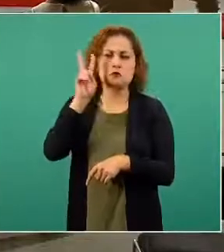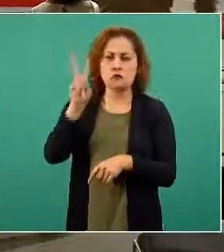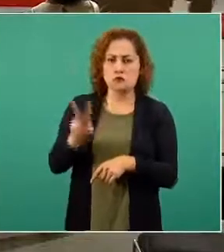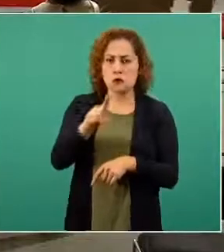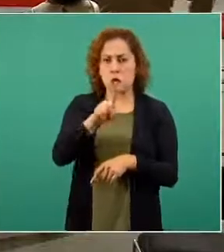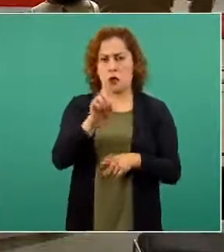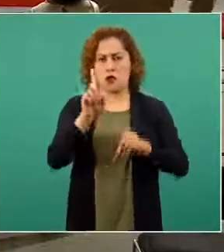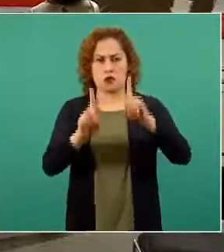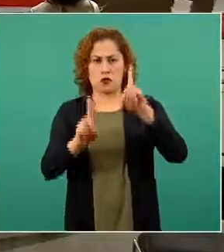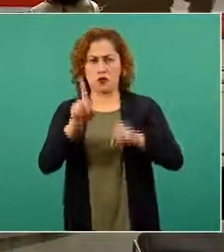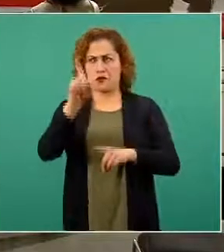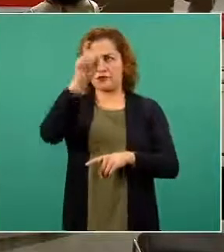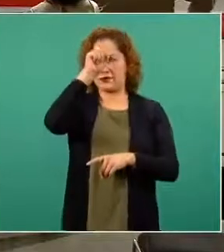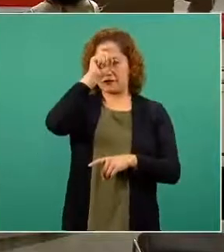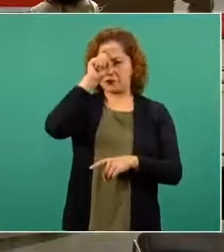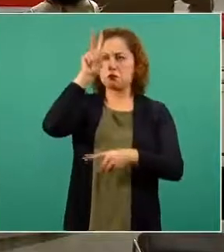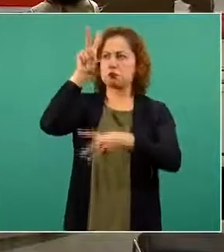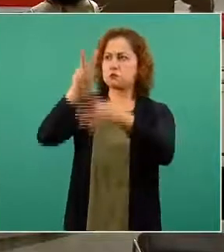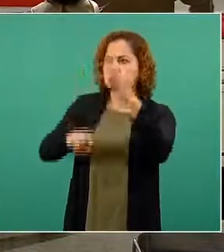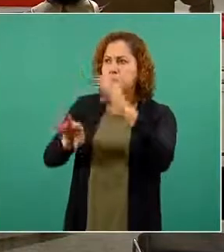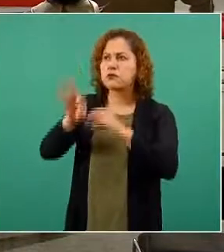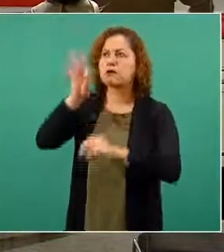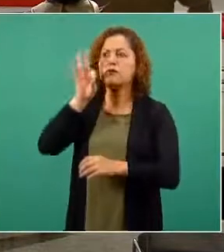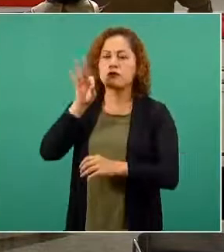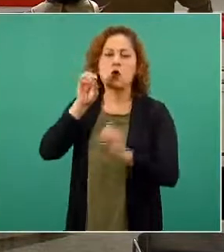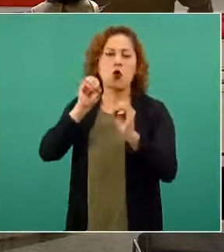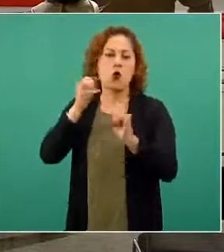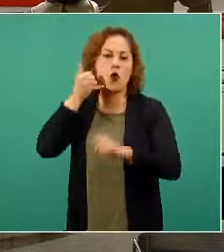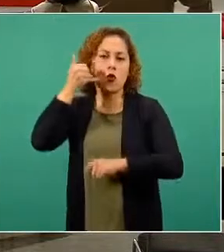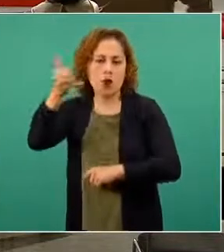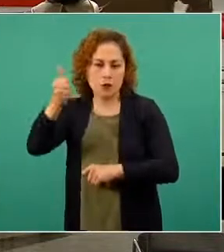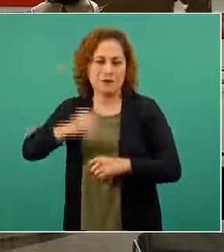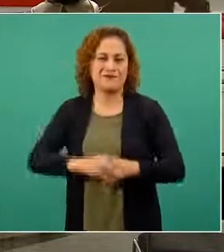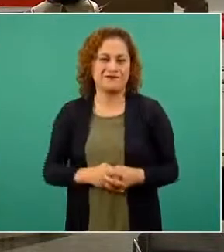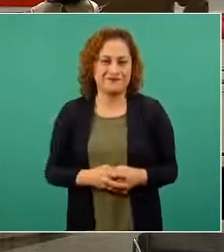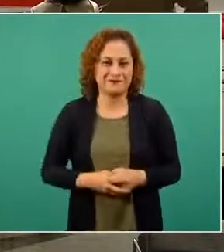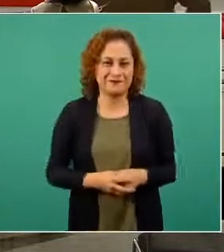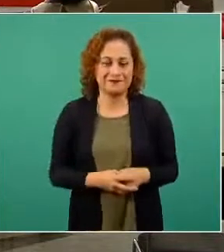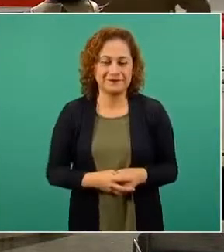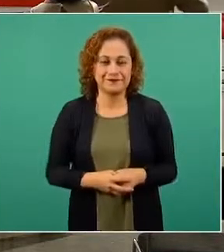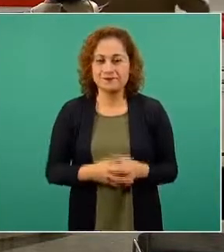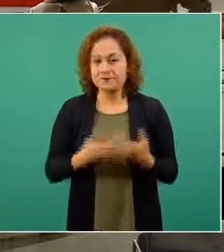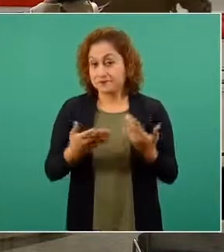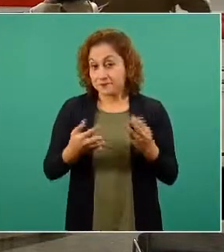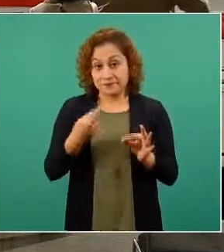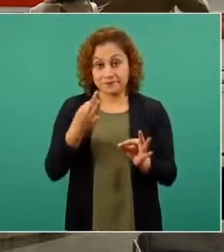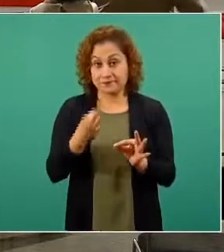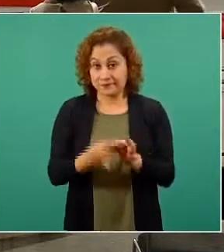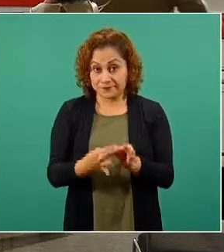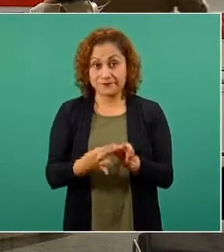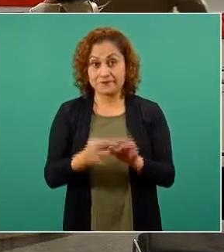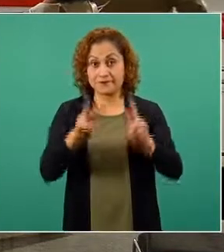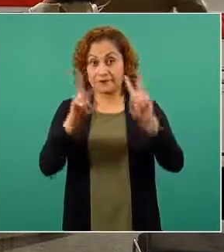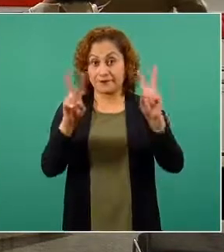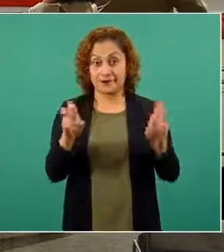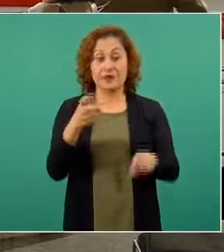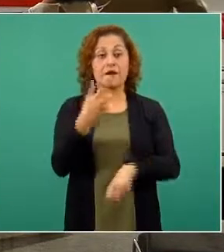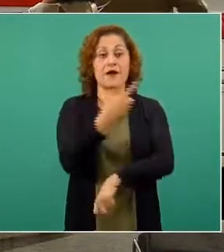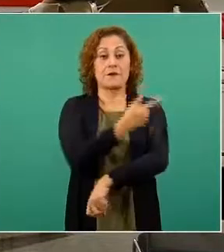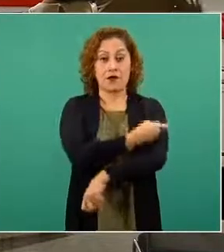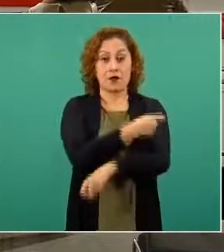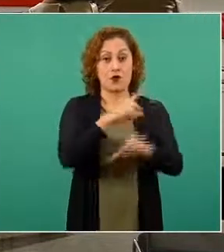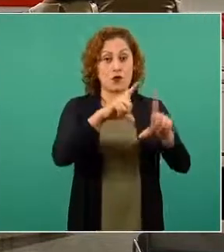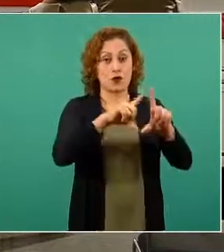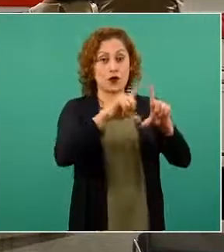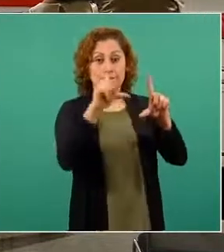o estar tranquilo en relación a lo que está recibiendo. Entonces, hasta este punto, esta sería la actualización de la Estrategia Nacional